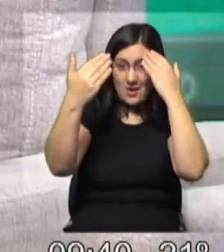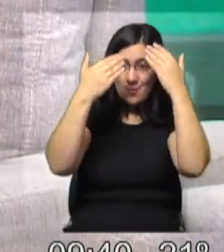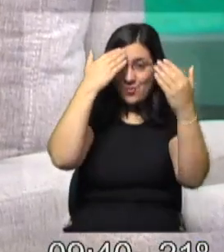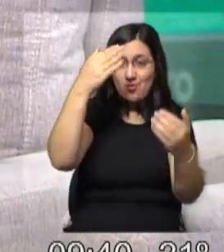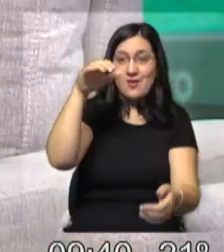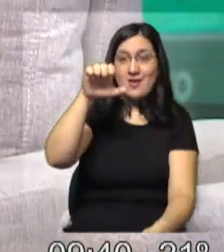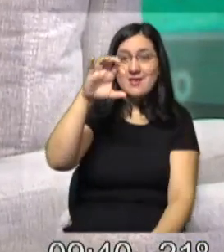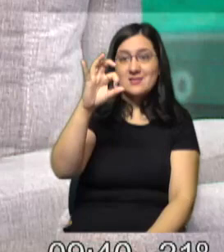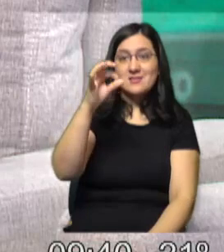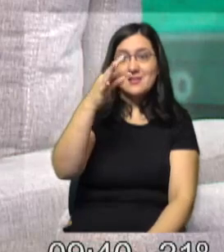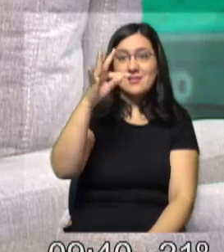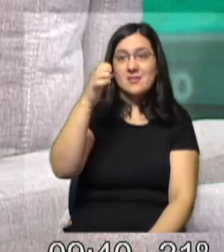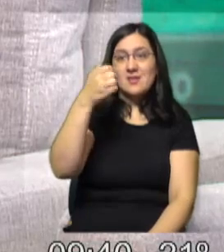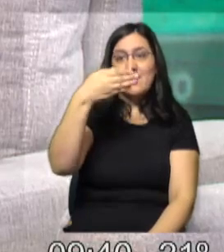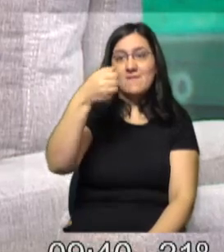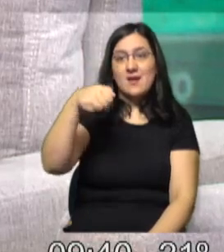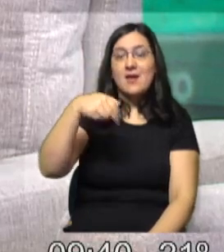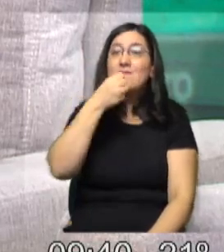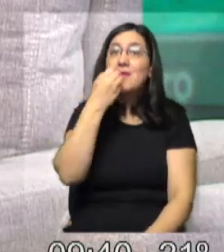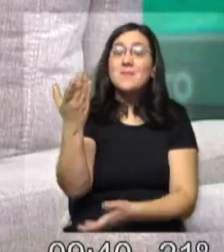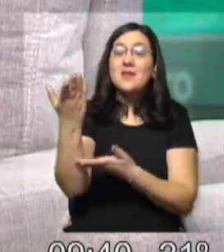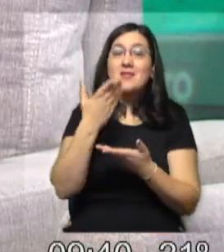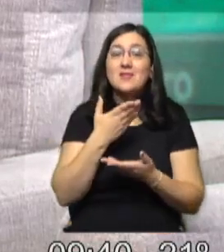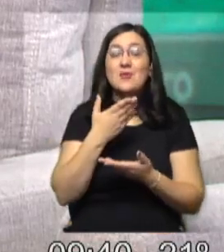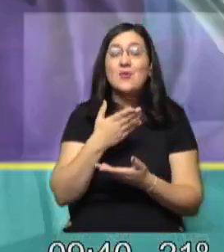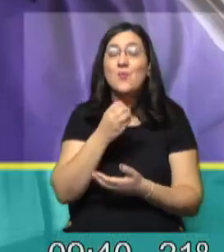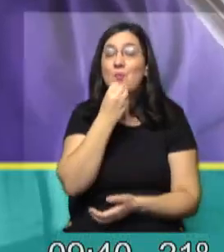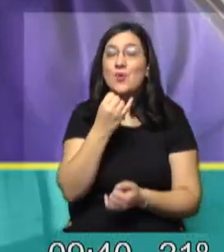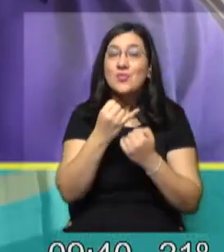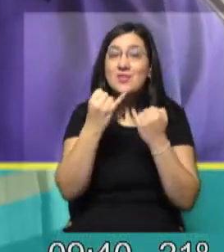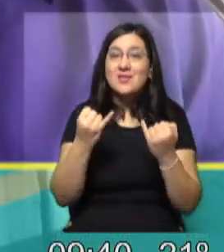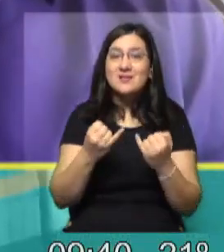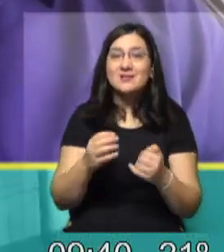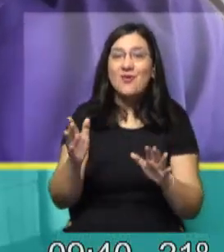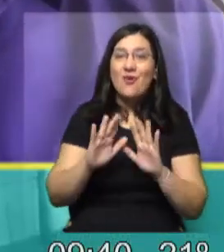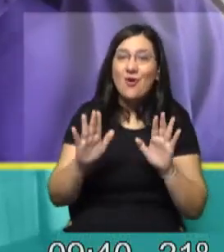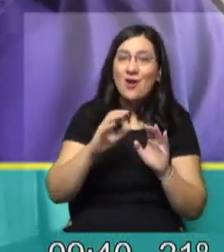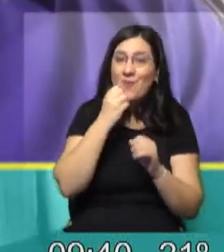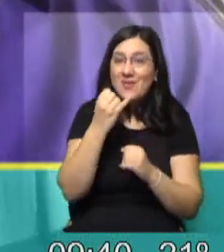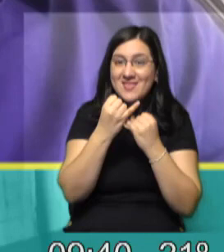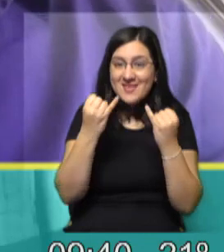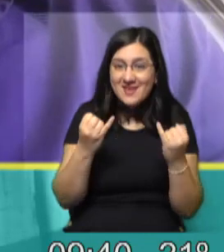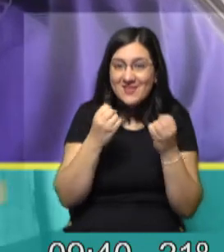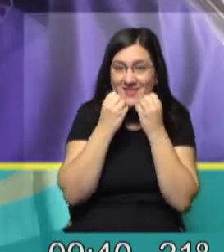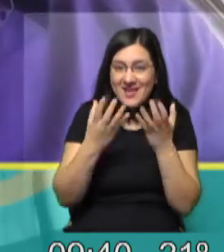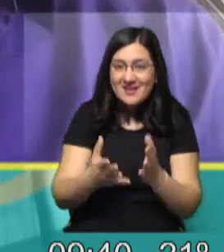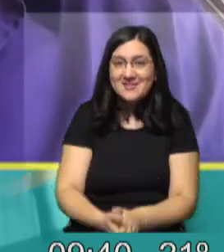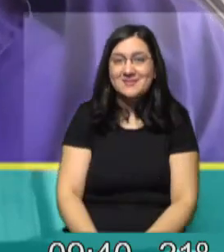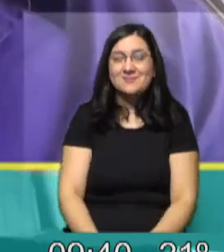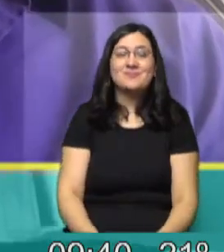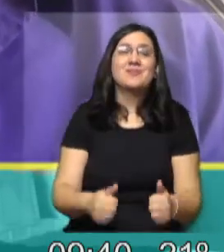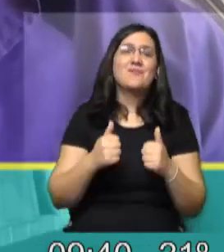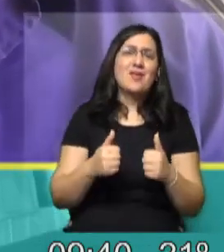Esteban dándole la bienvenida a Ciudad viva bienvenido Esteban Buenos días Hola Muy buenos días cómo les va Mira Estamos